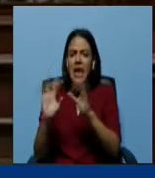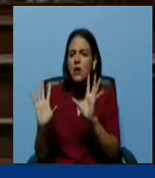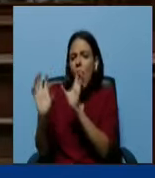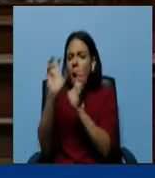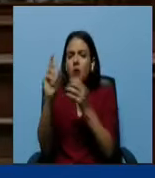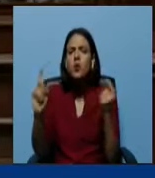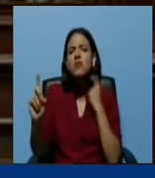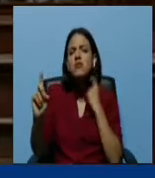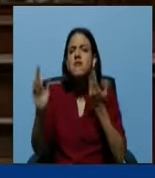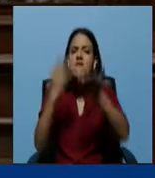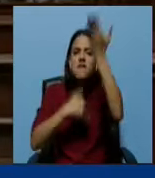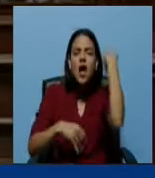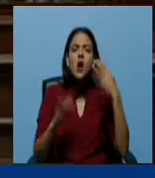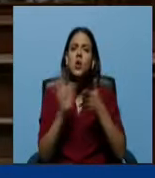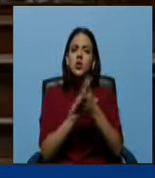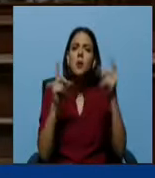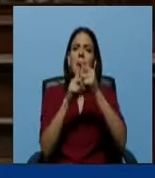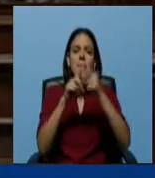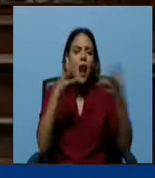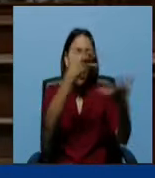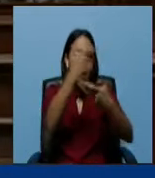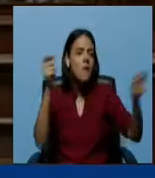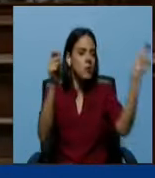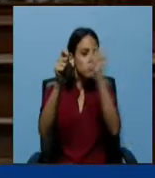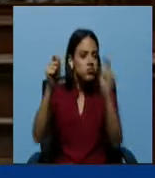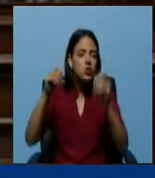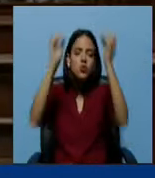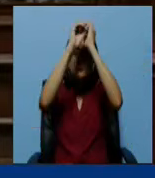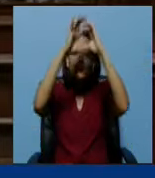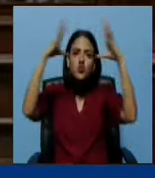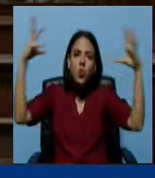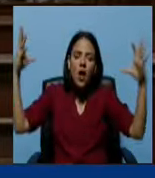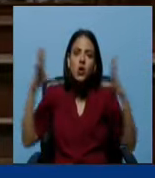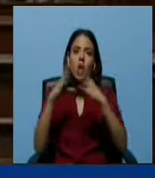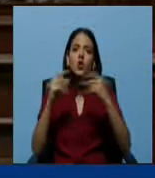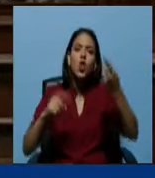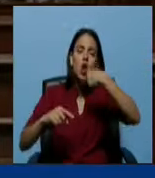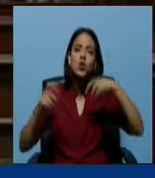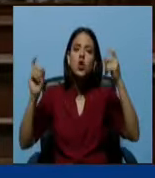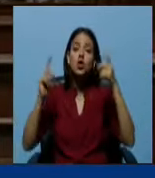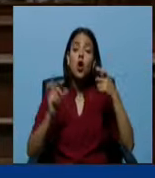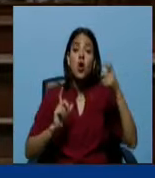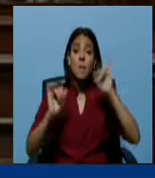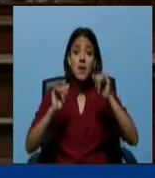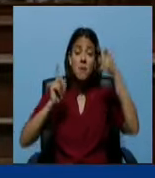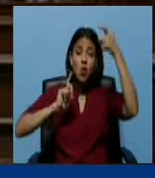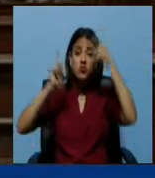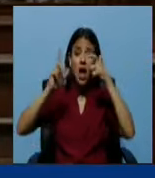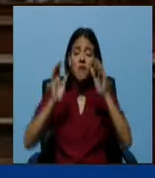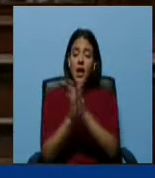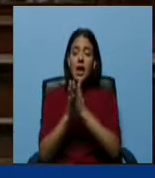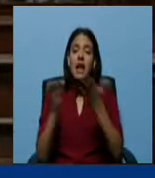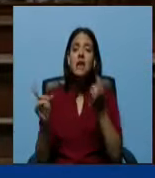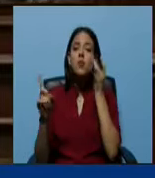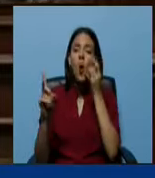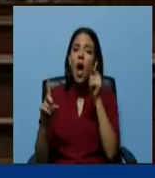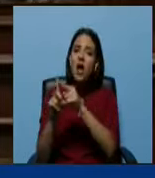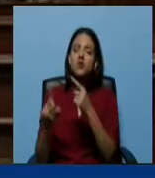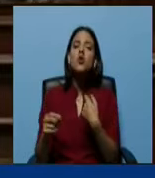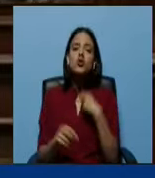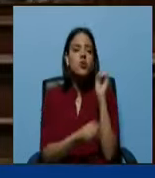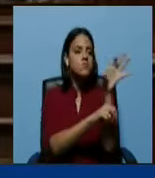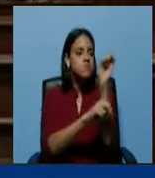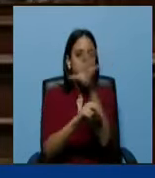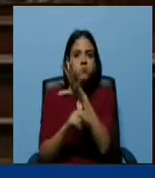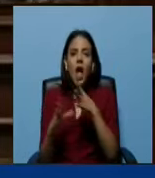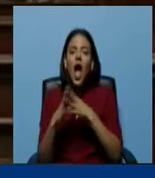palabra escrita, los sueños dibujados de nuestro comandante Chávez y el libro azul, que no me canso de recomendar